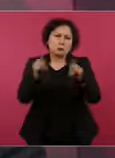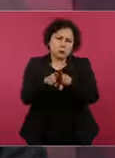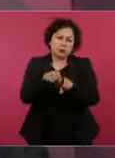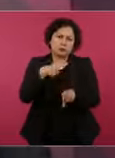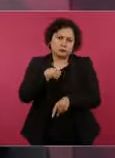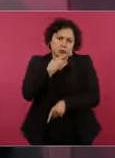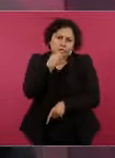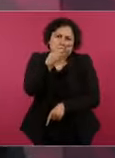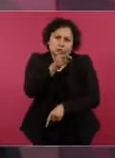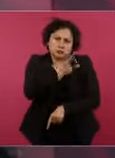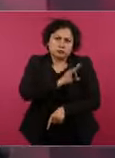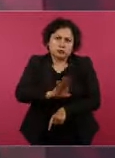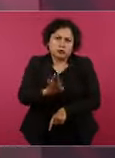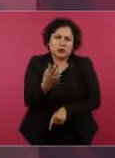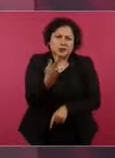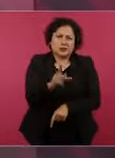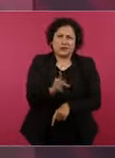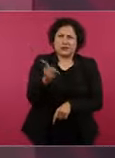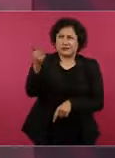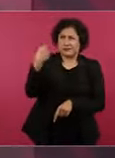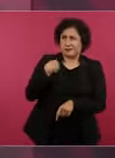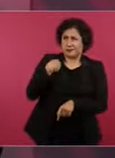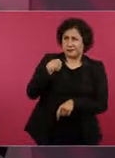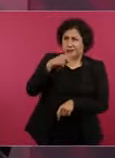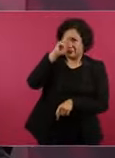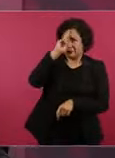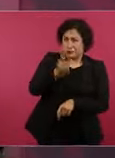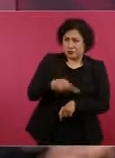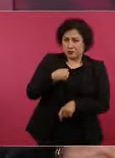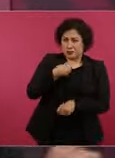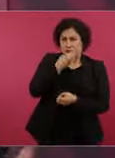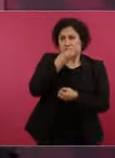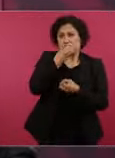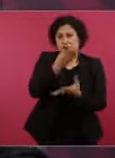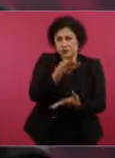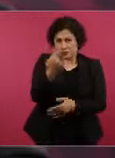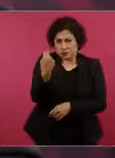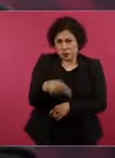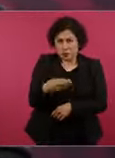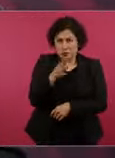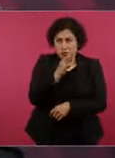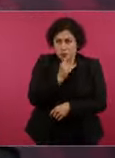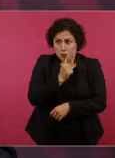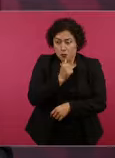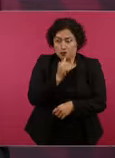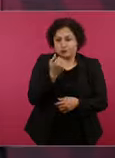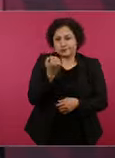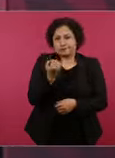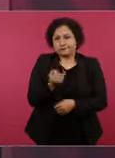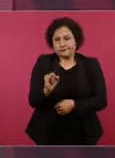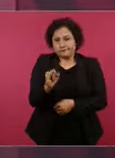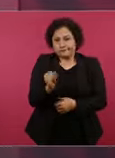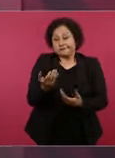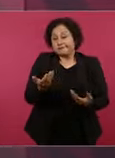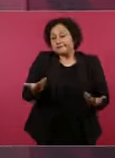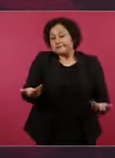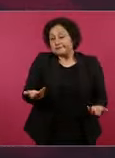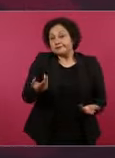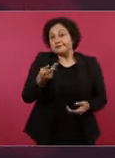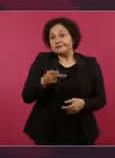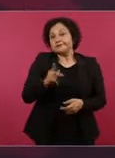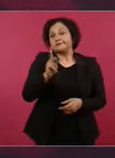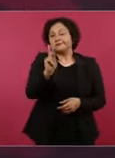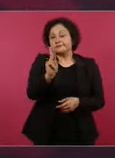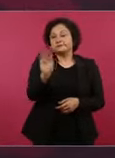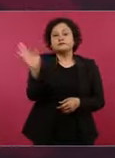¿no?, que no puedes mencionar aquí a ciertas personas, pero si le